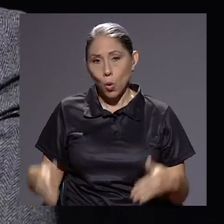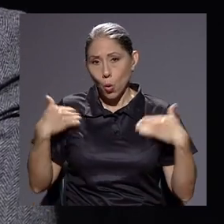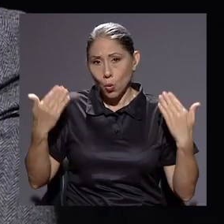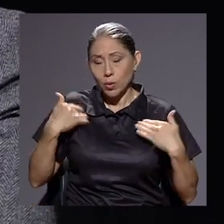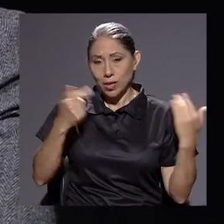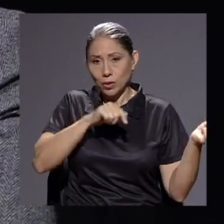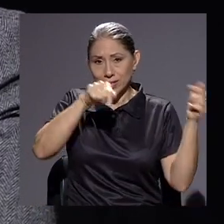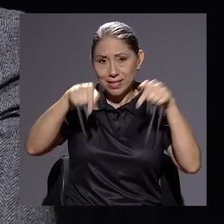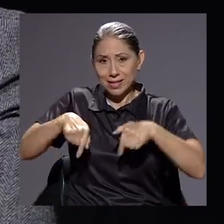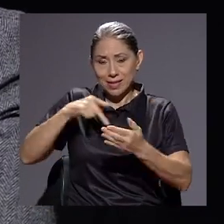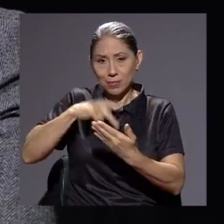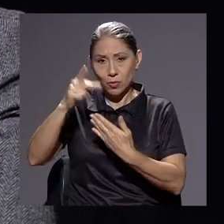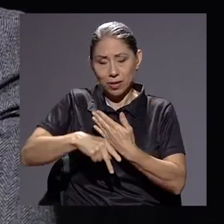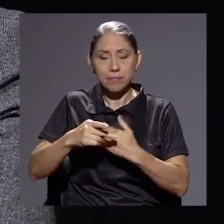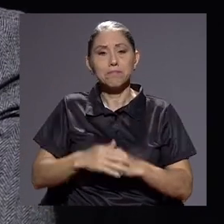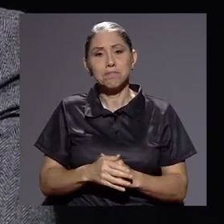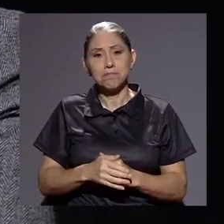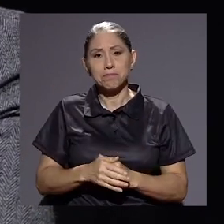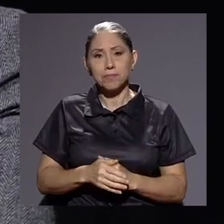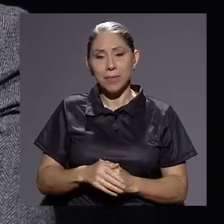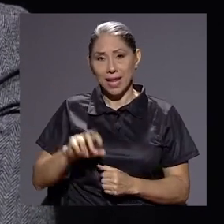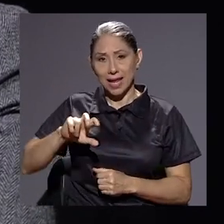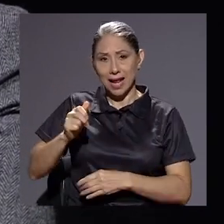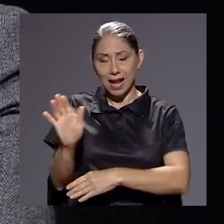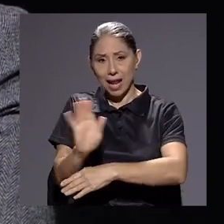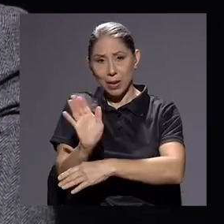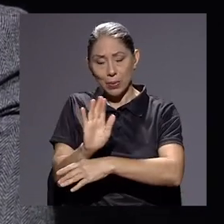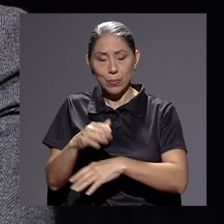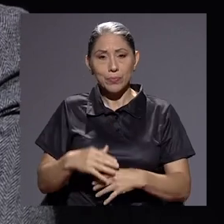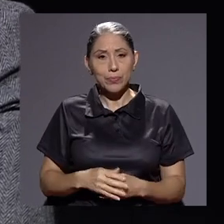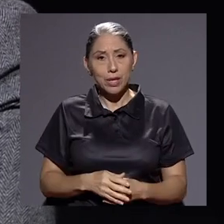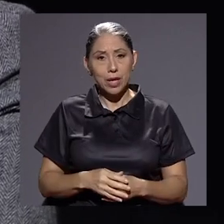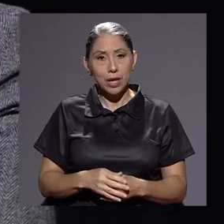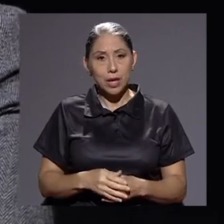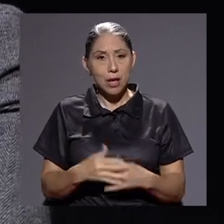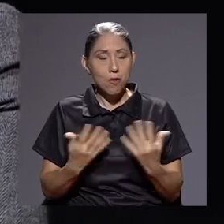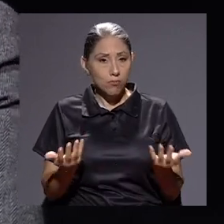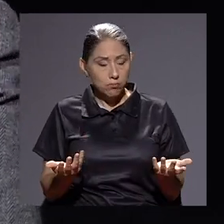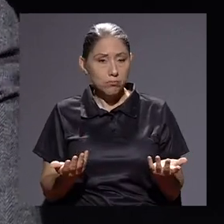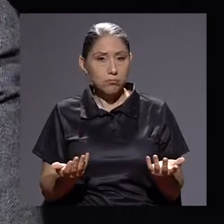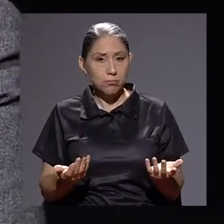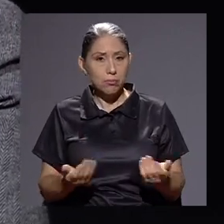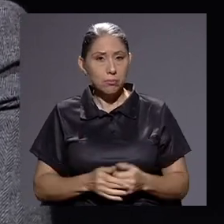contento de estar aquí en el programa, en el canal. Y bueno, pues